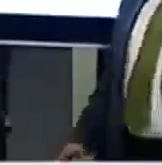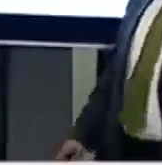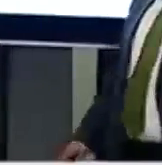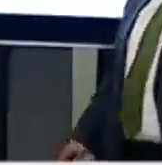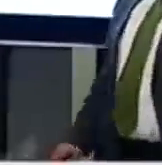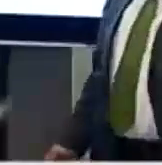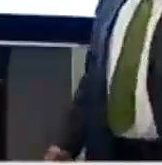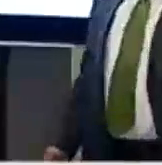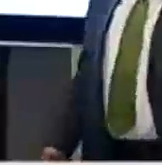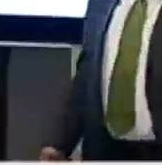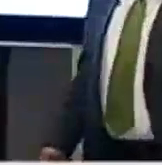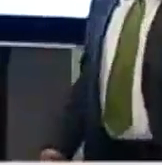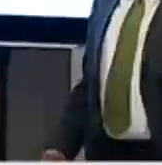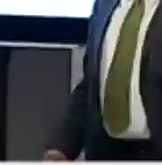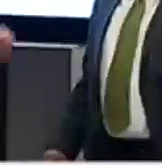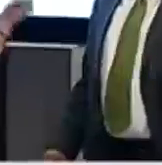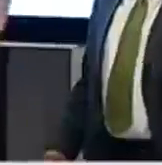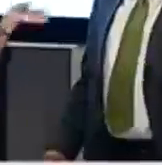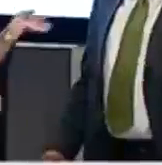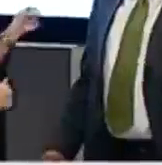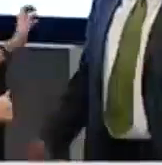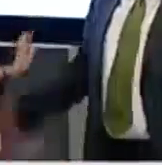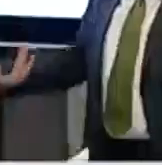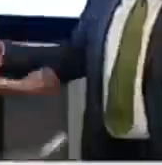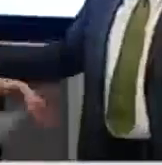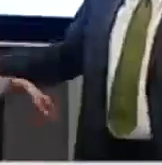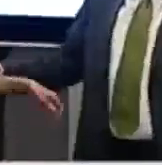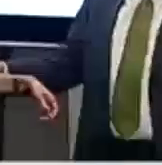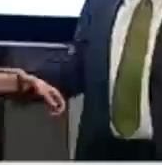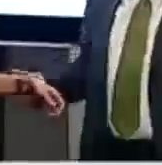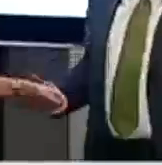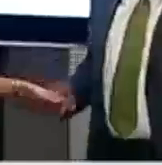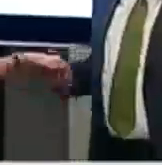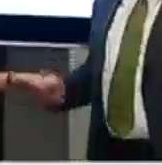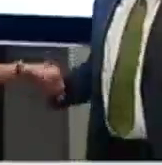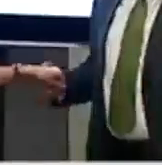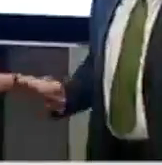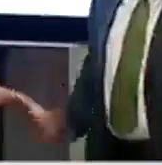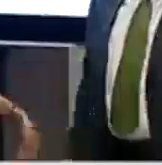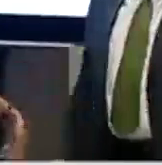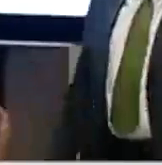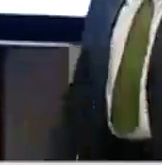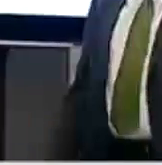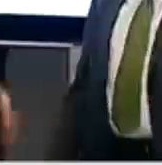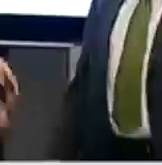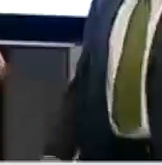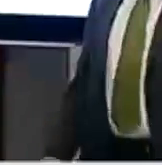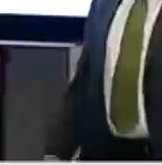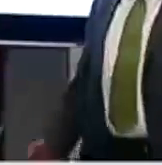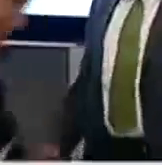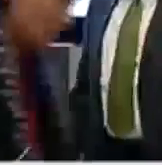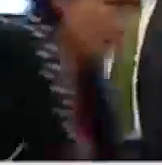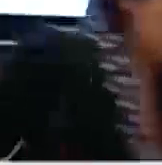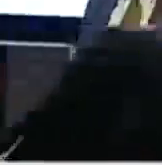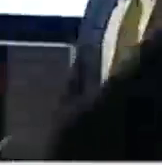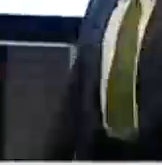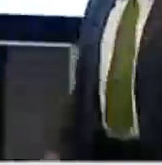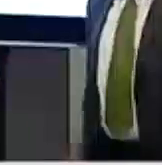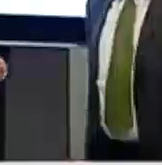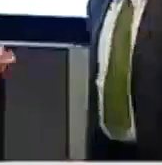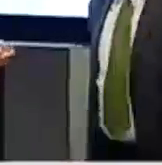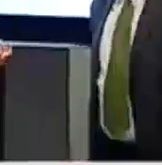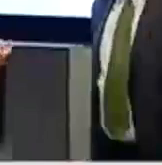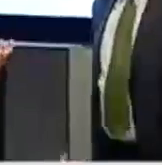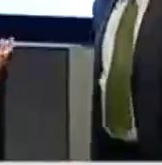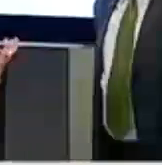de trabajo para la actividad legislativa. Cabe señalar también que estos diálogos públicos se estarán desarrollando durante los